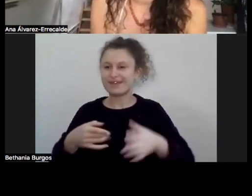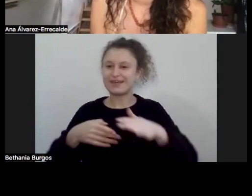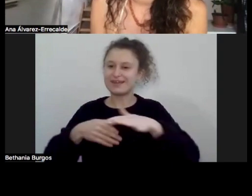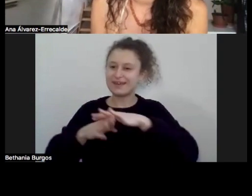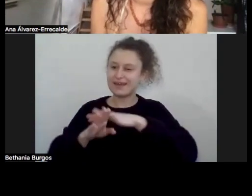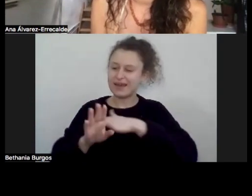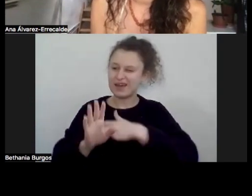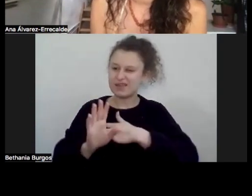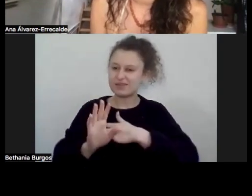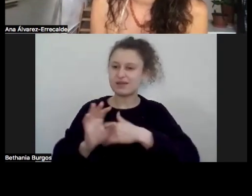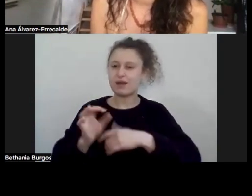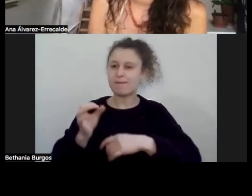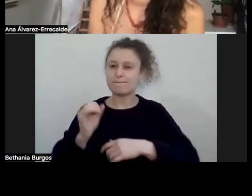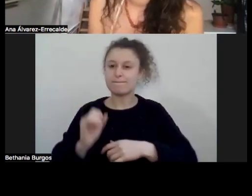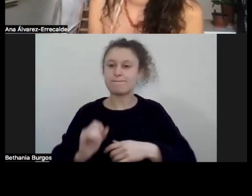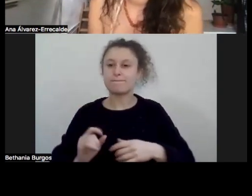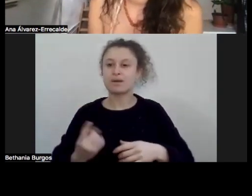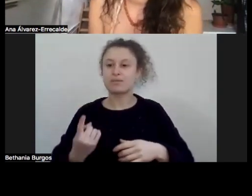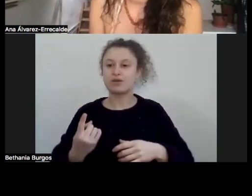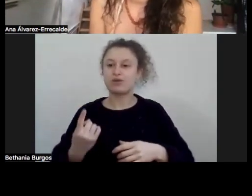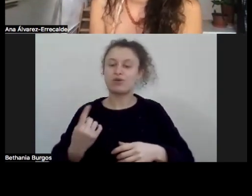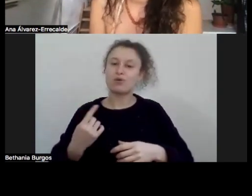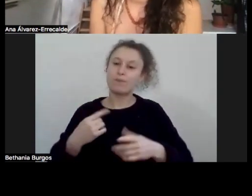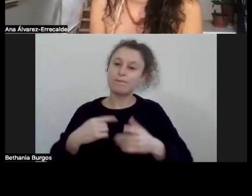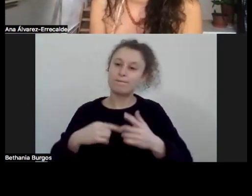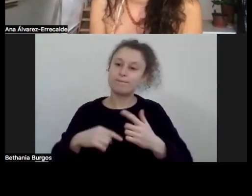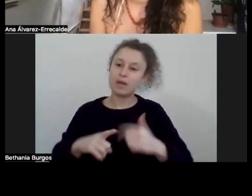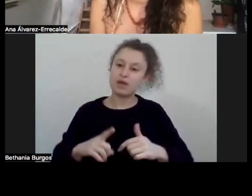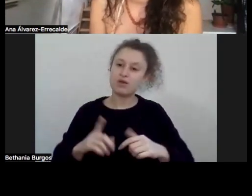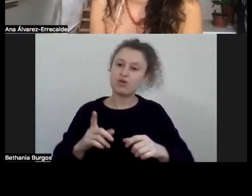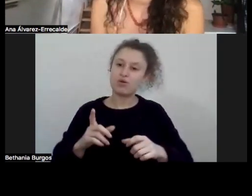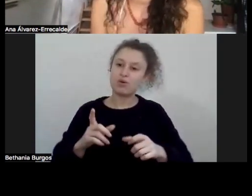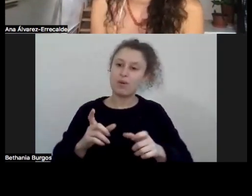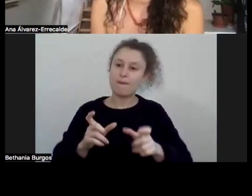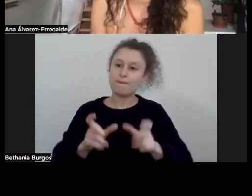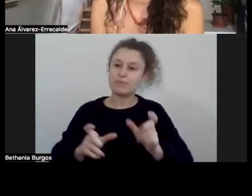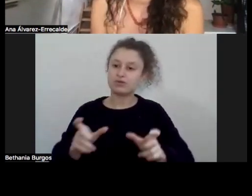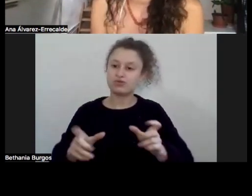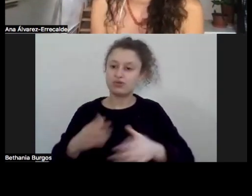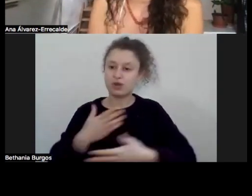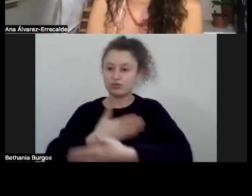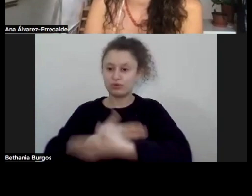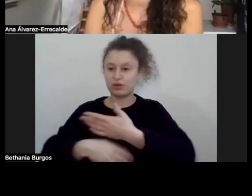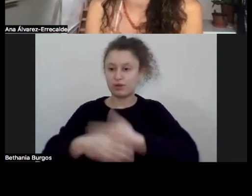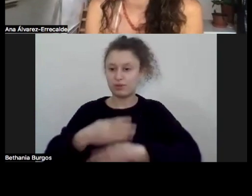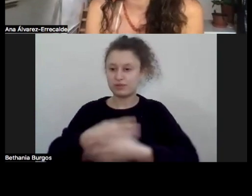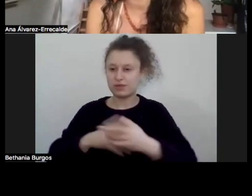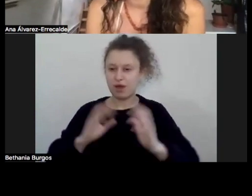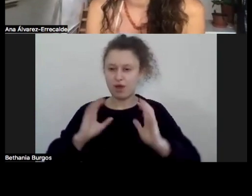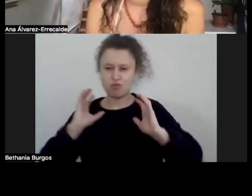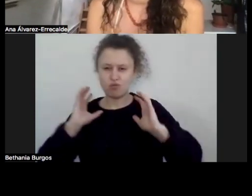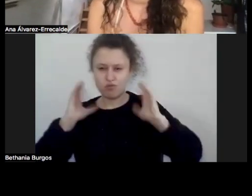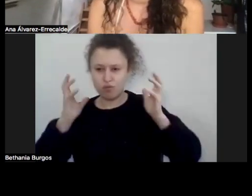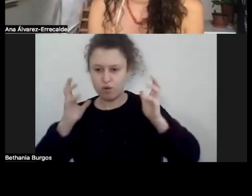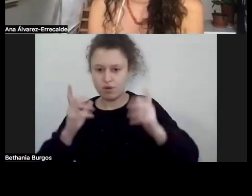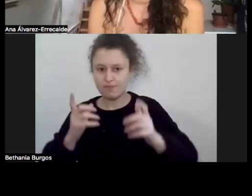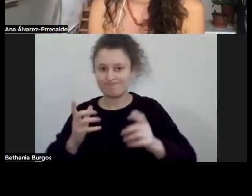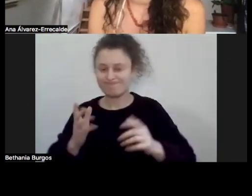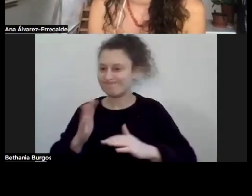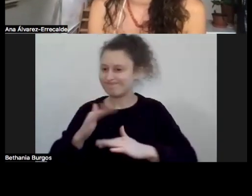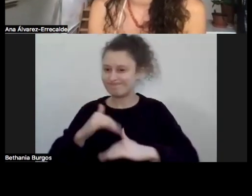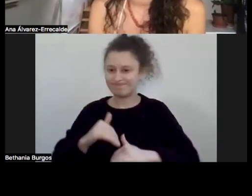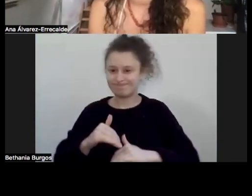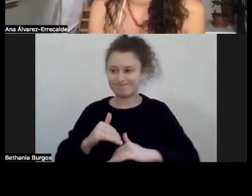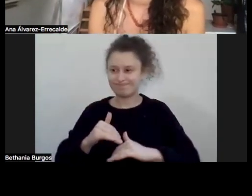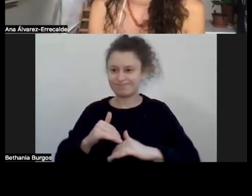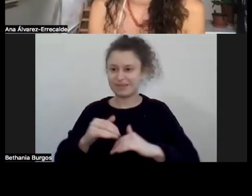parte de la población con discapacidad que debido al conflicto para poder hacerse entender,